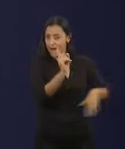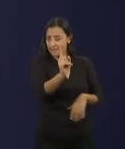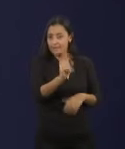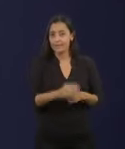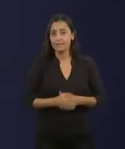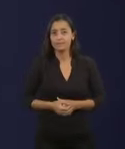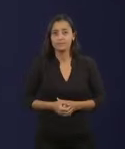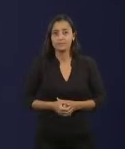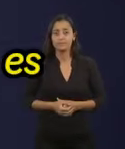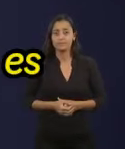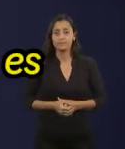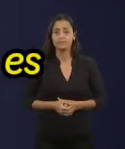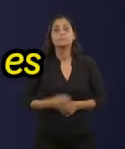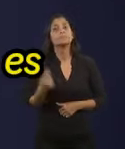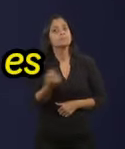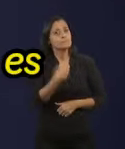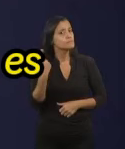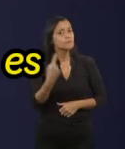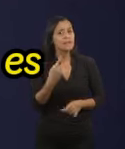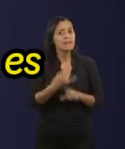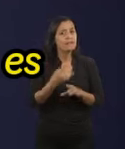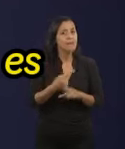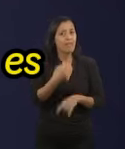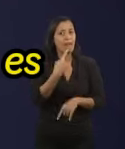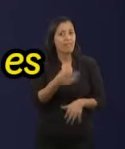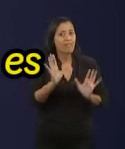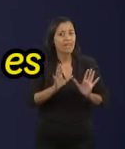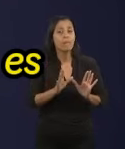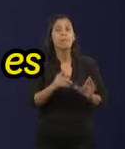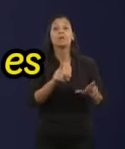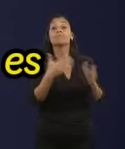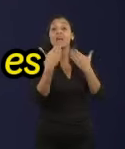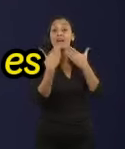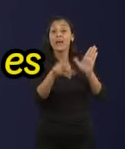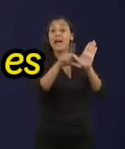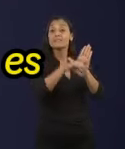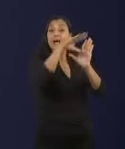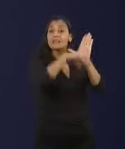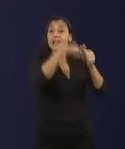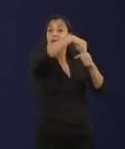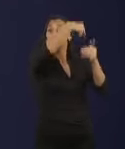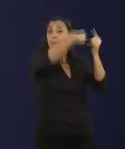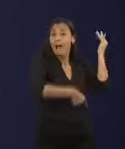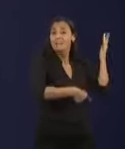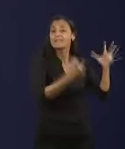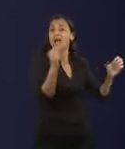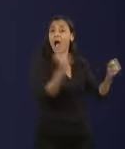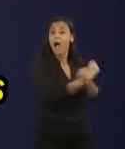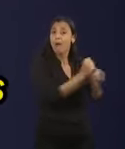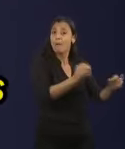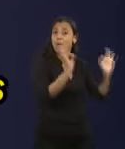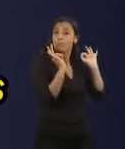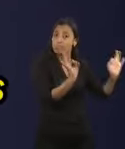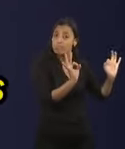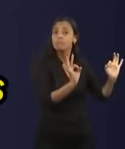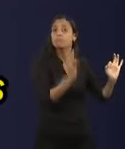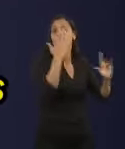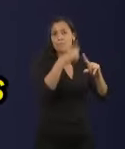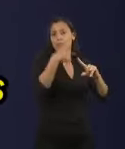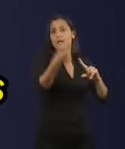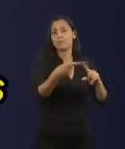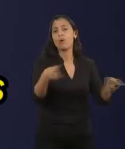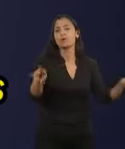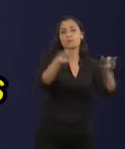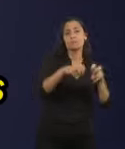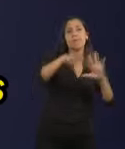eso lo pudimos siempre dijimos con la ley bases completa tal vez el super